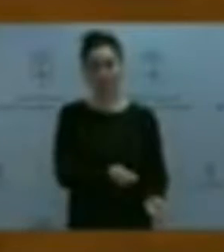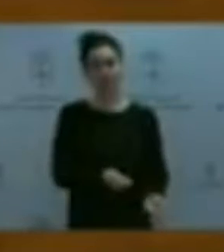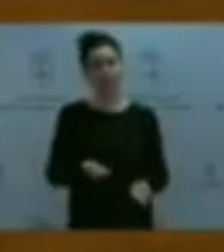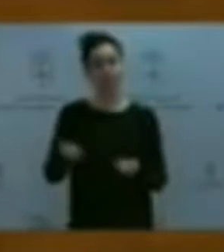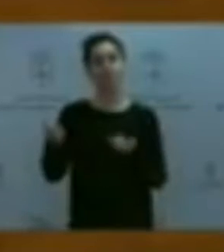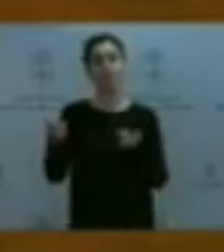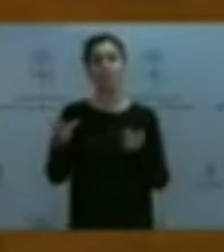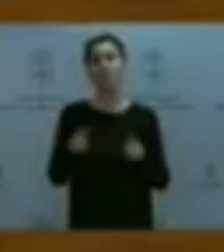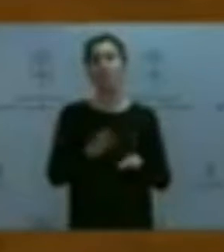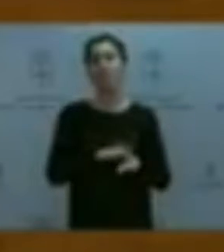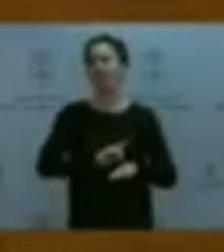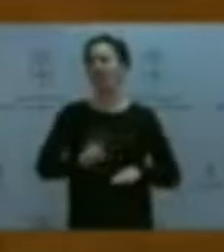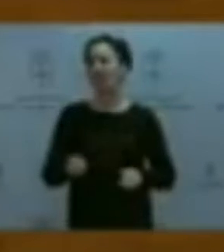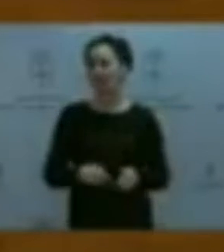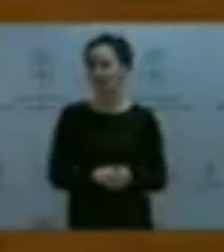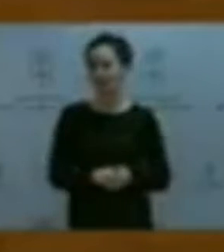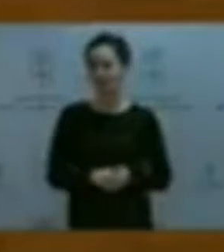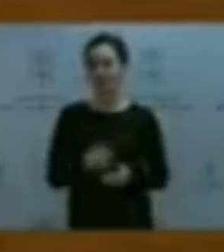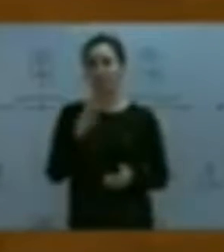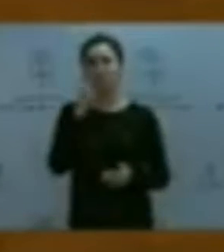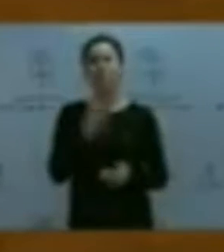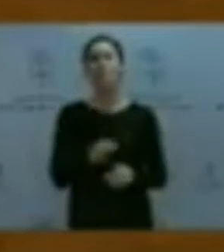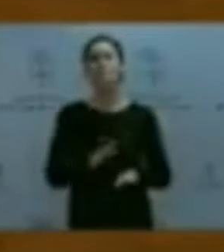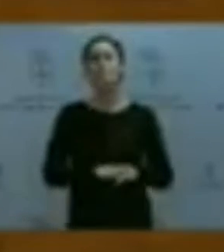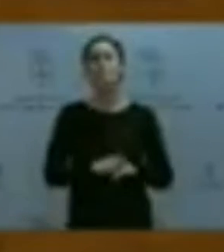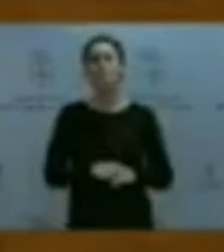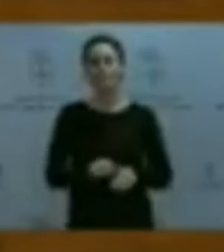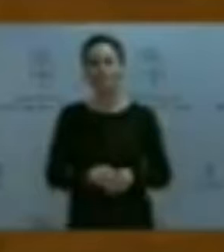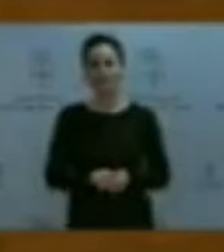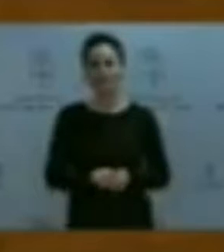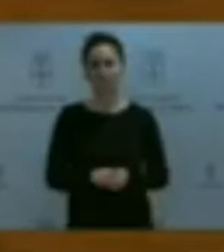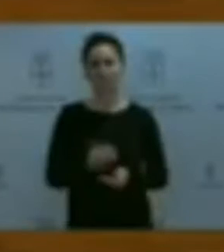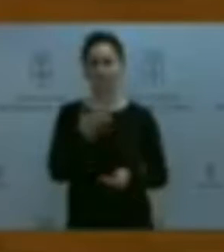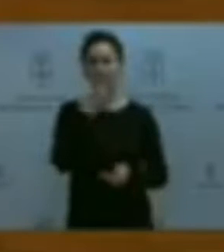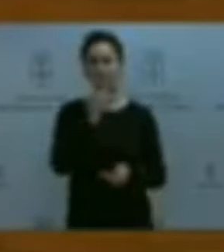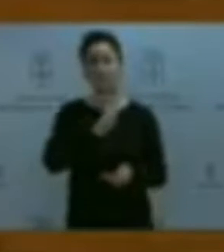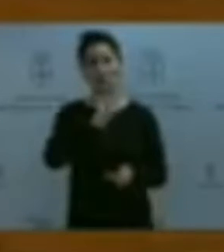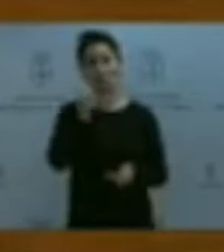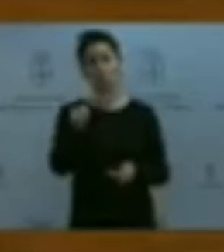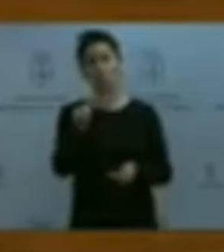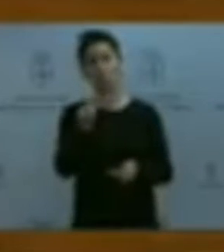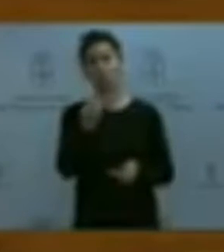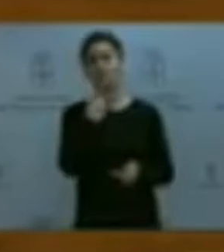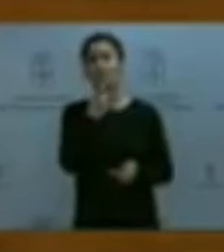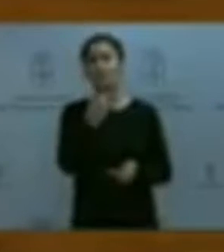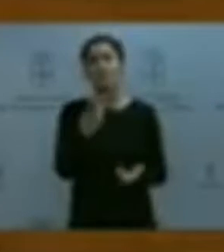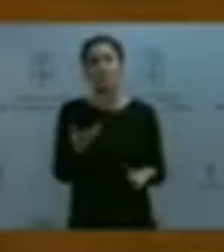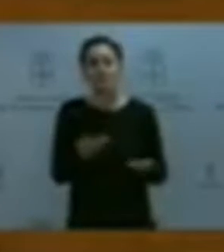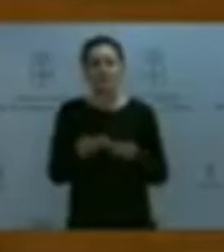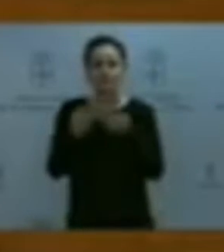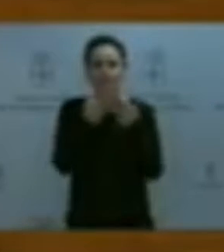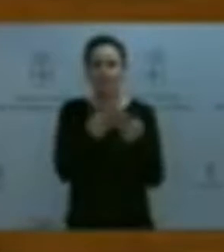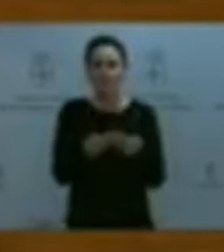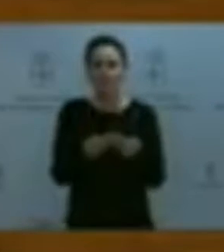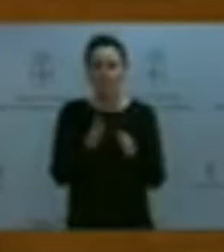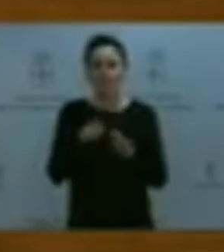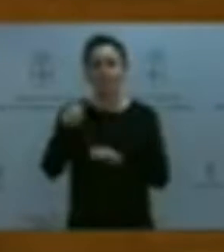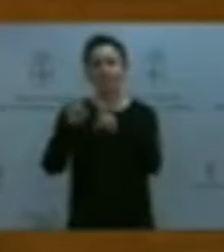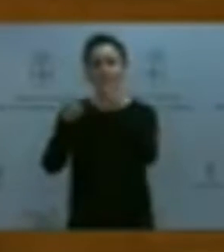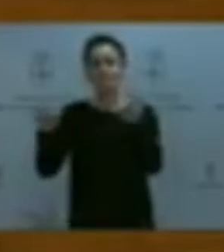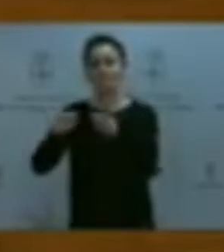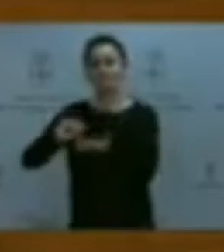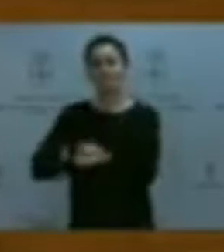motivo? Si es otro tipo de dificultad, ¿por qué no se estudia el externalizarla? Pero alguna solución tienen que dar.